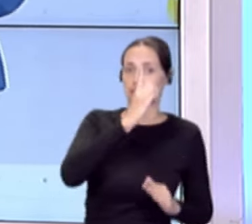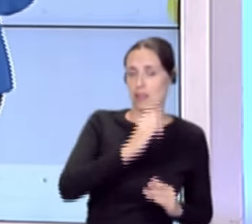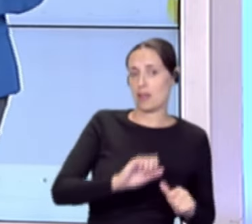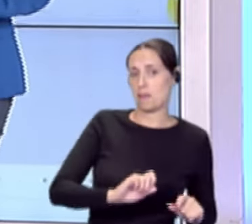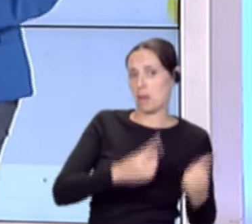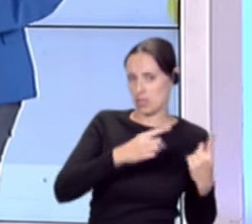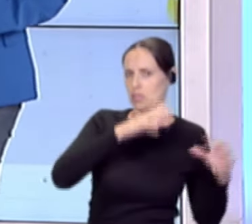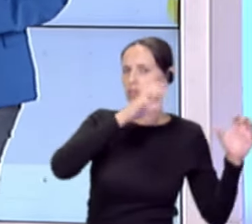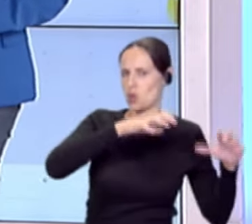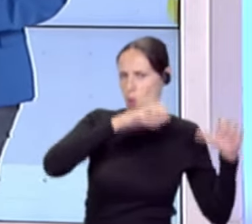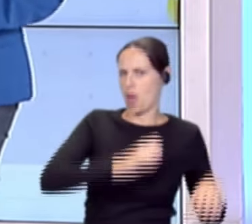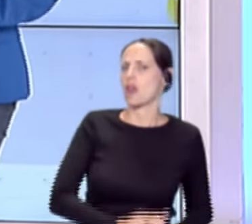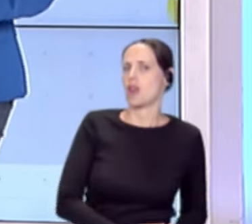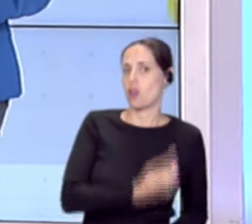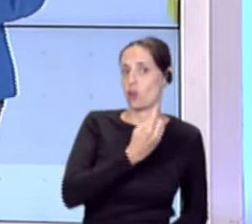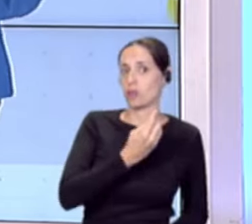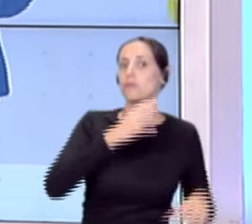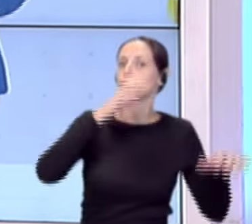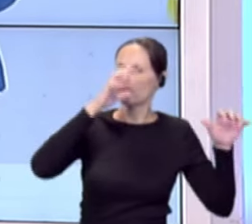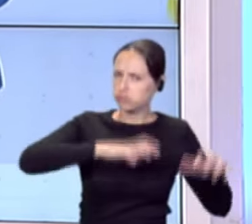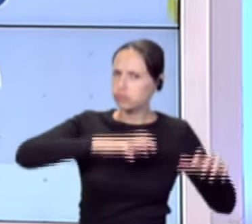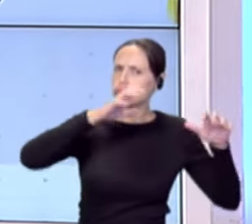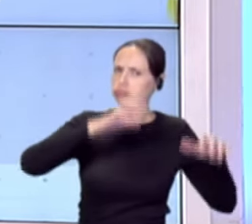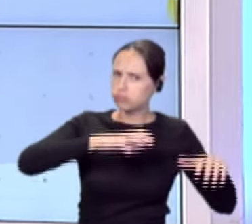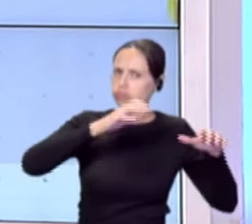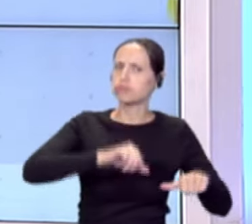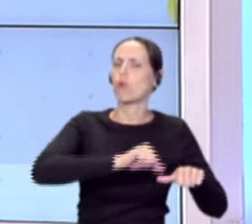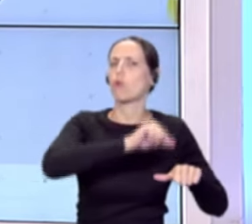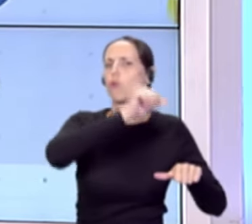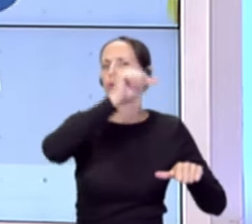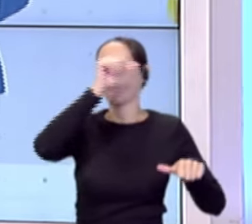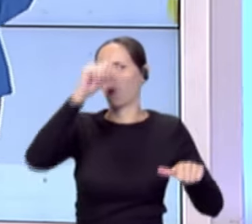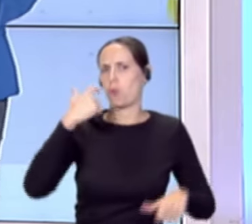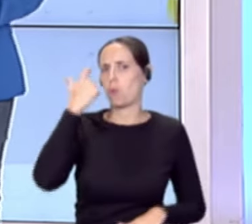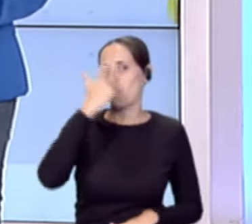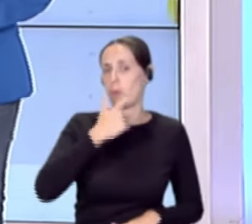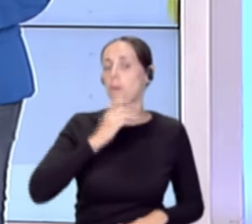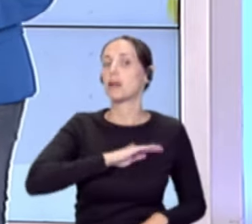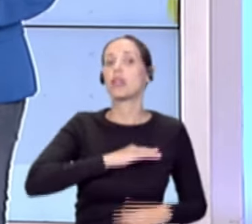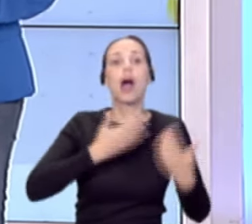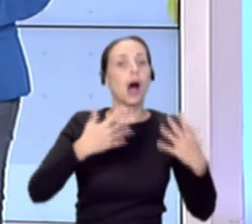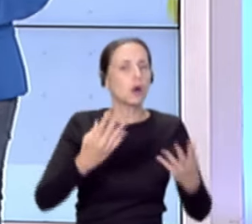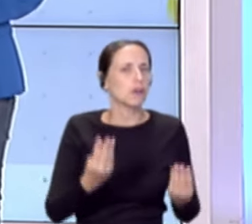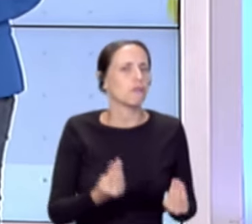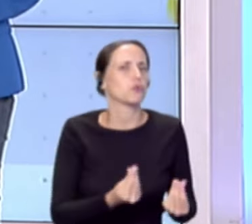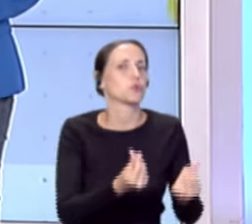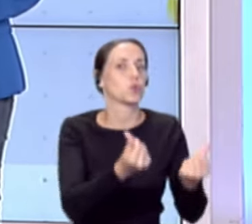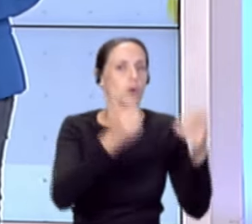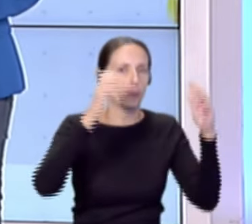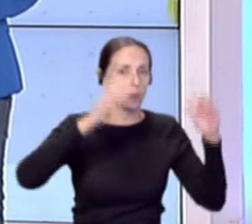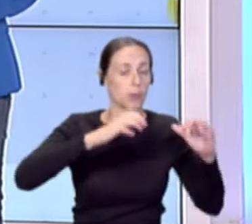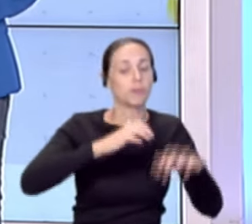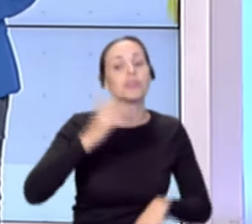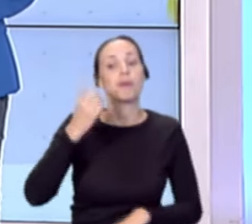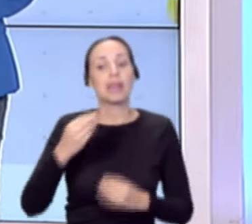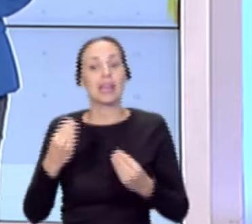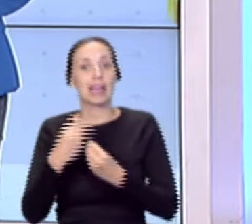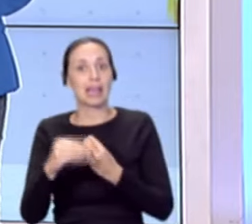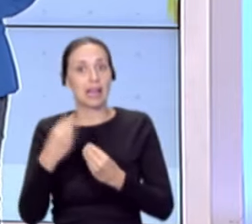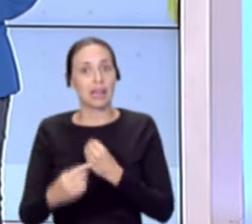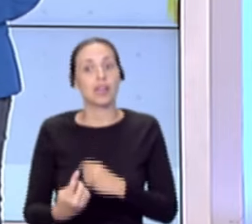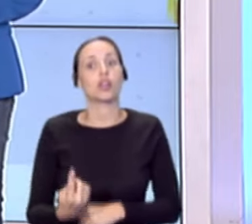que volverán a ser persistentes, es decir, va a haber muchas horas con lluvia, aunque sea de carácter débil, en zonas del norte de Gran Canaria, medianías